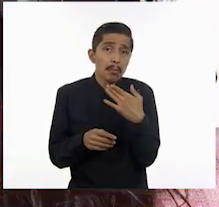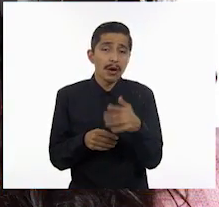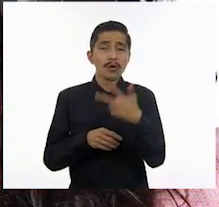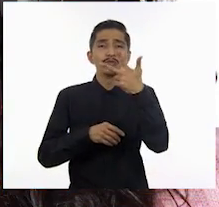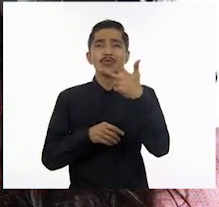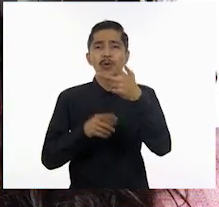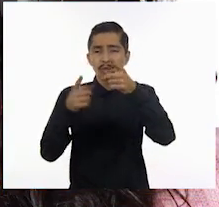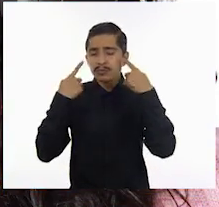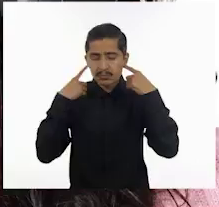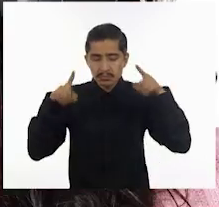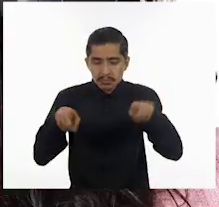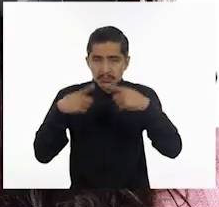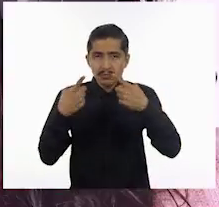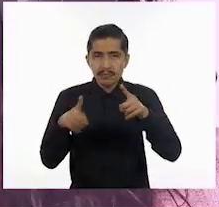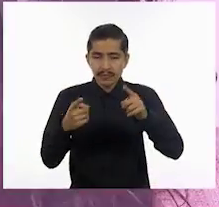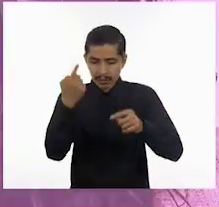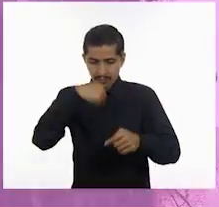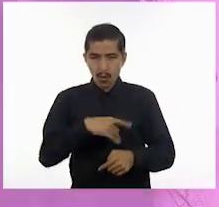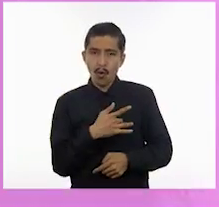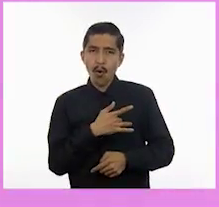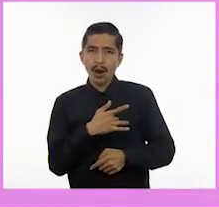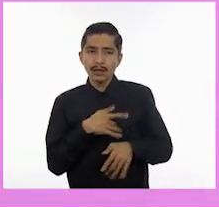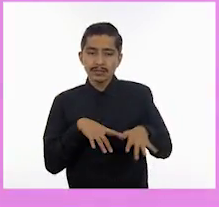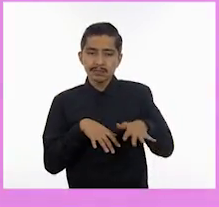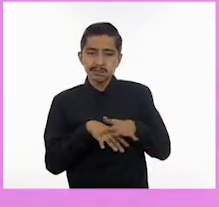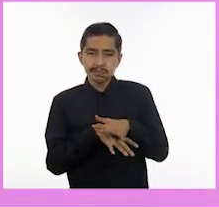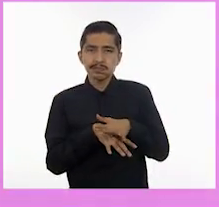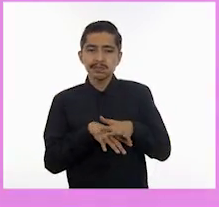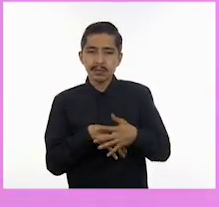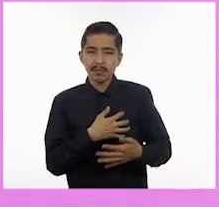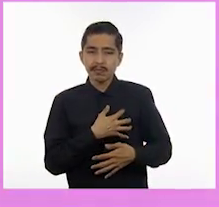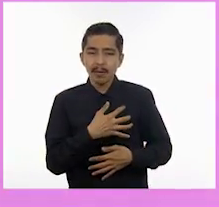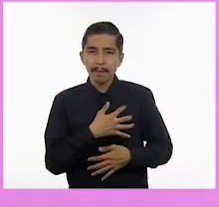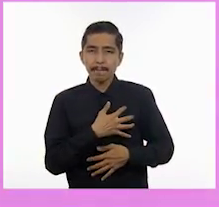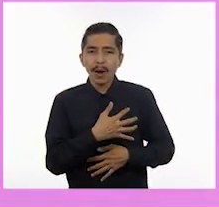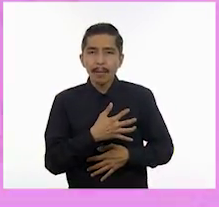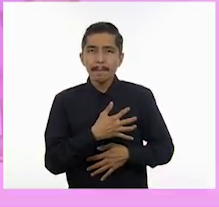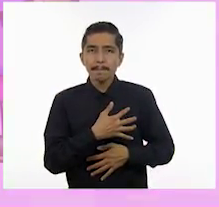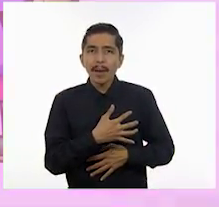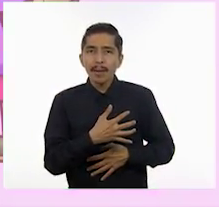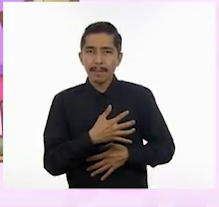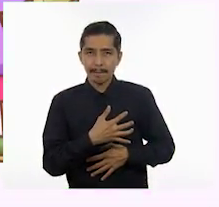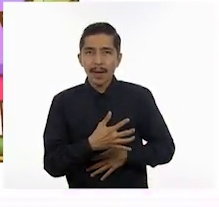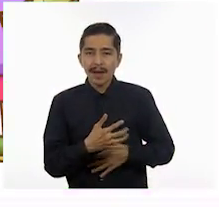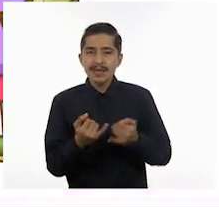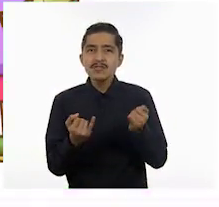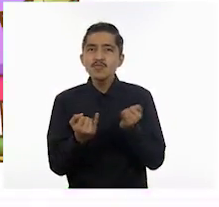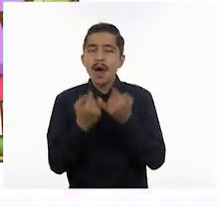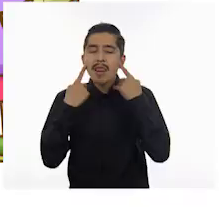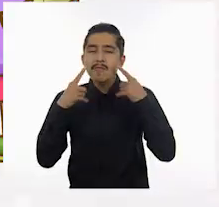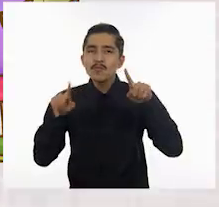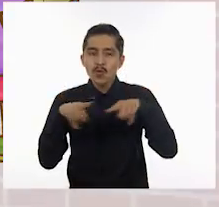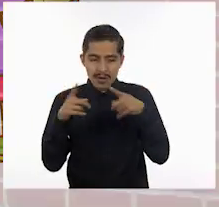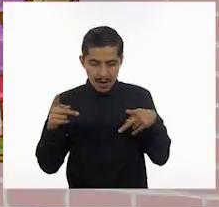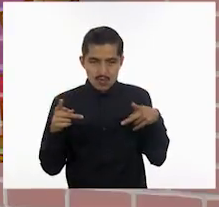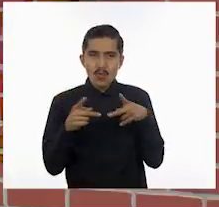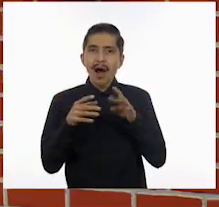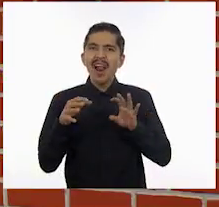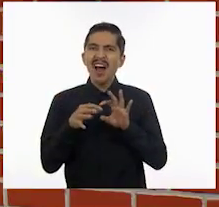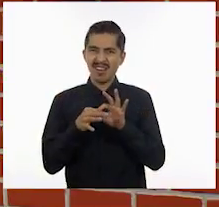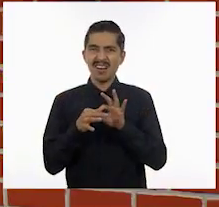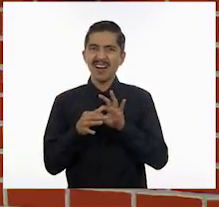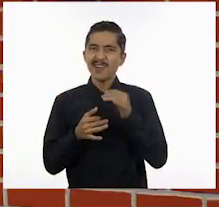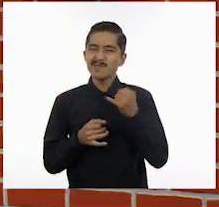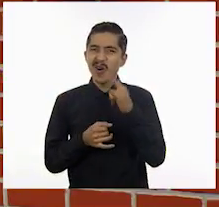que al escuchar música tu corazón modifica sus latidos para intentar imitar el ritmo de la música que escuchas? Por eso existe